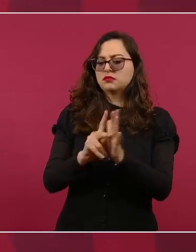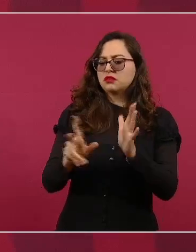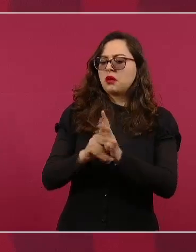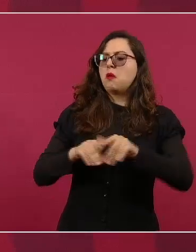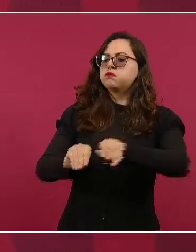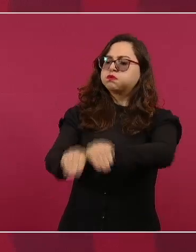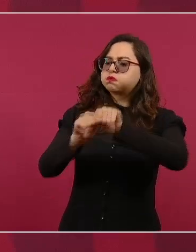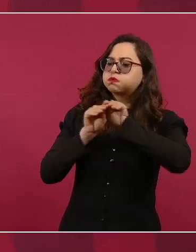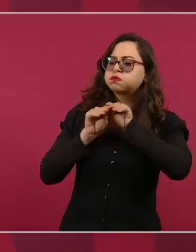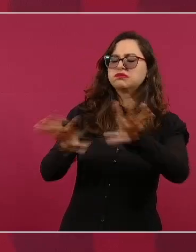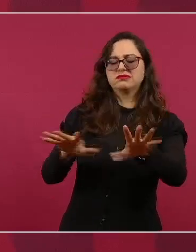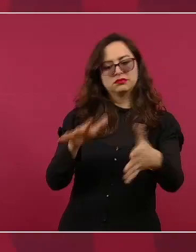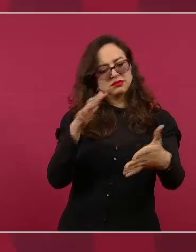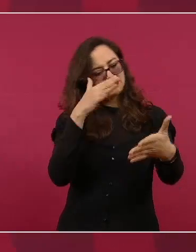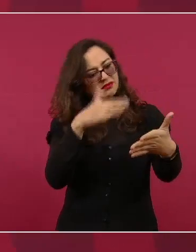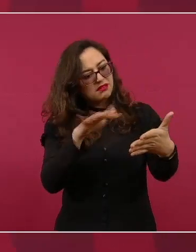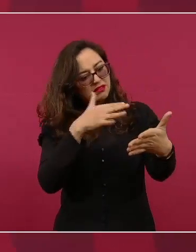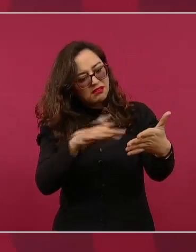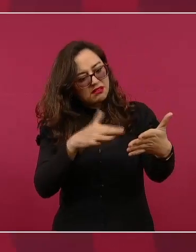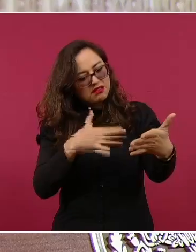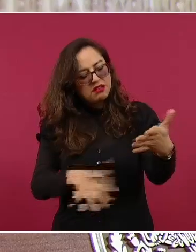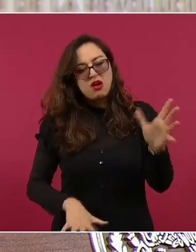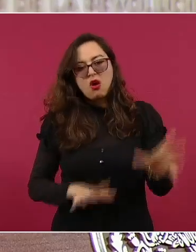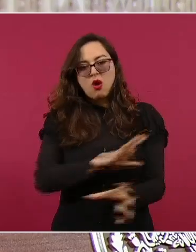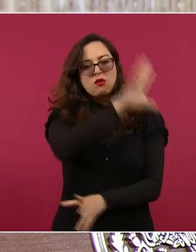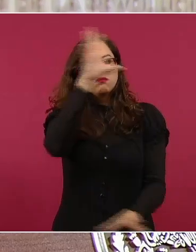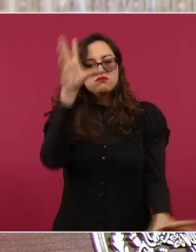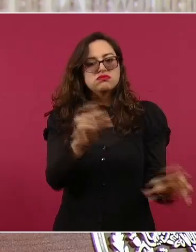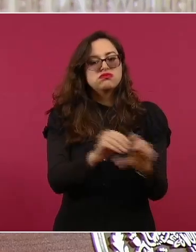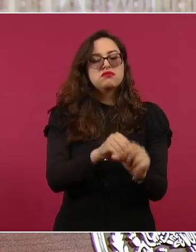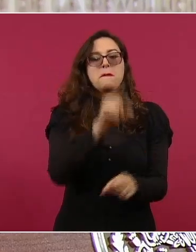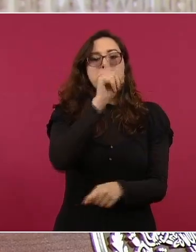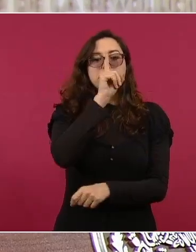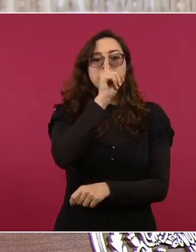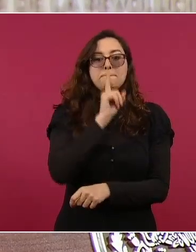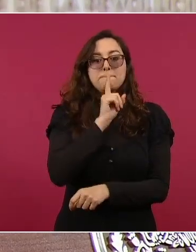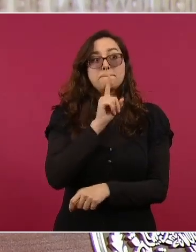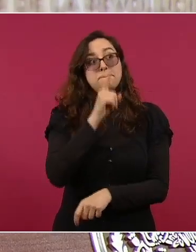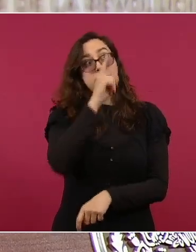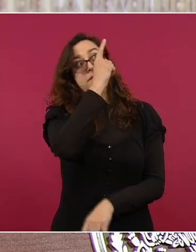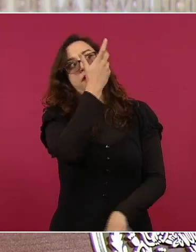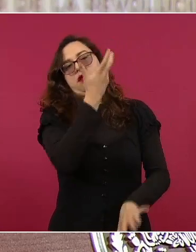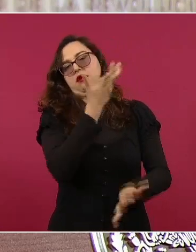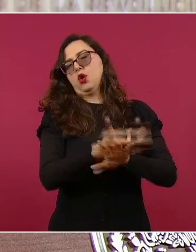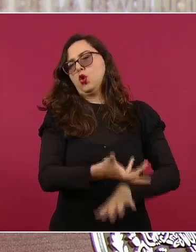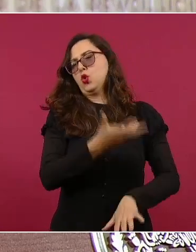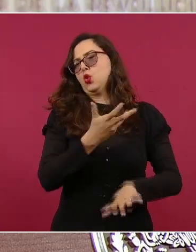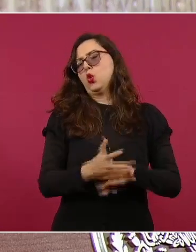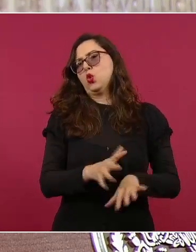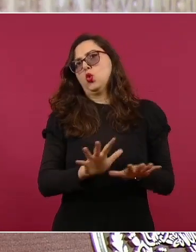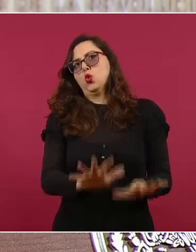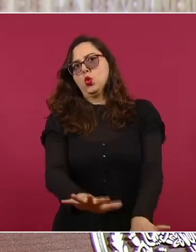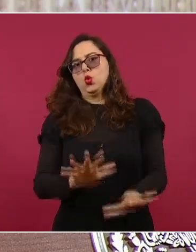mentiras, muy tendencioso, del New York Times,